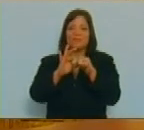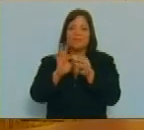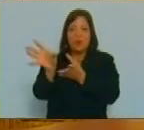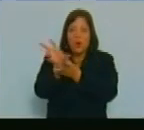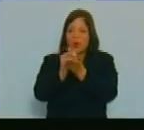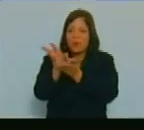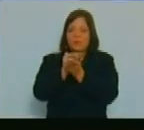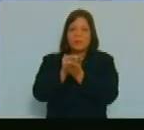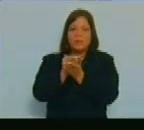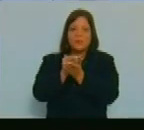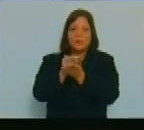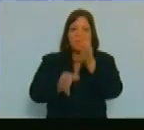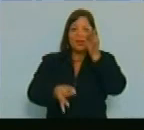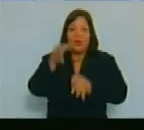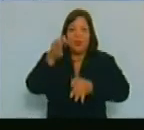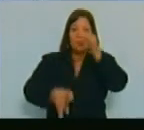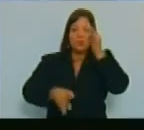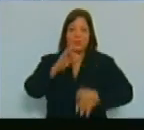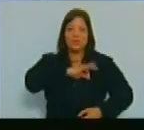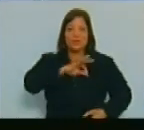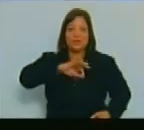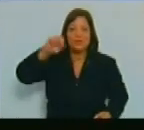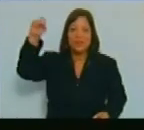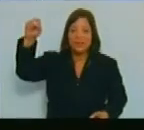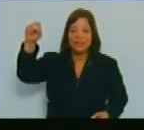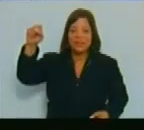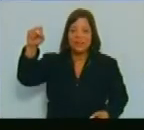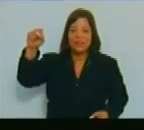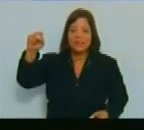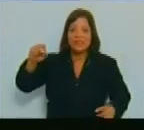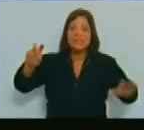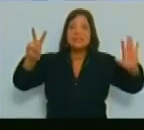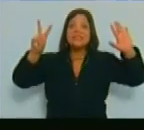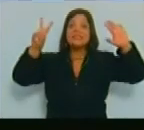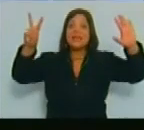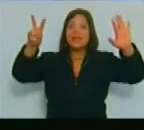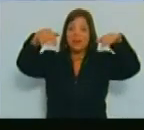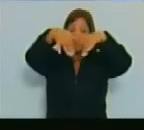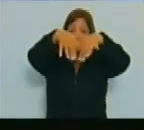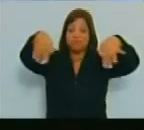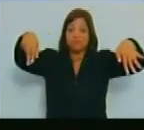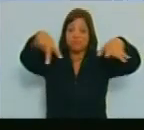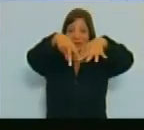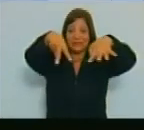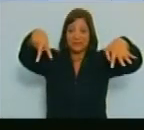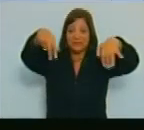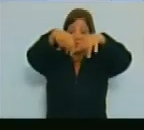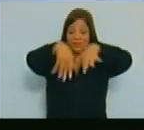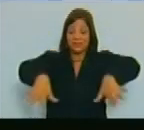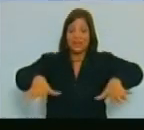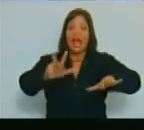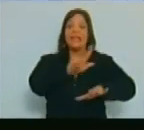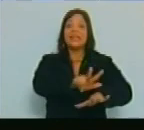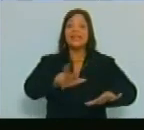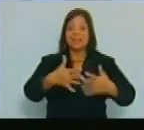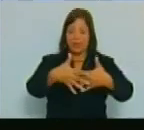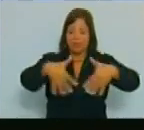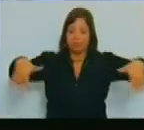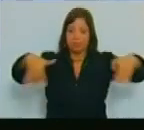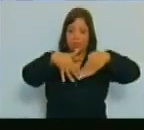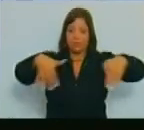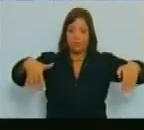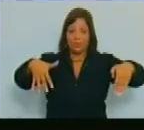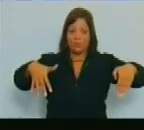la gran misión justicia socialista que tiene siete vértices 36 líneas estratégicas